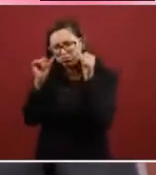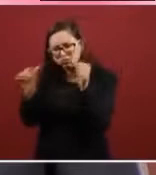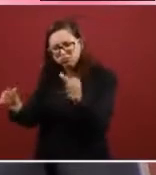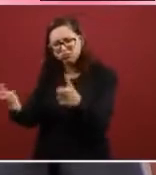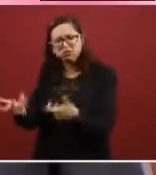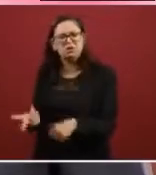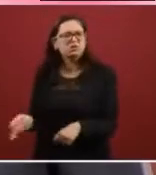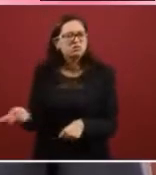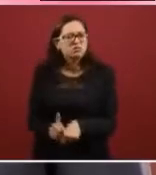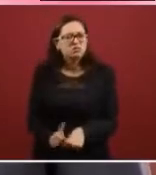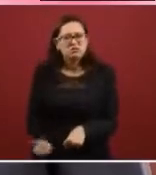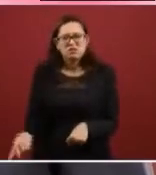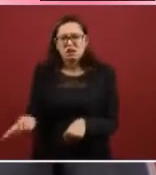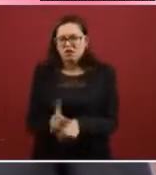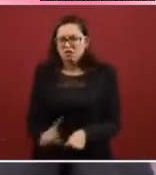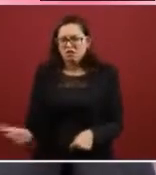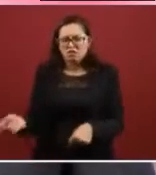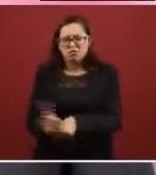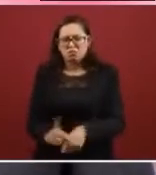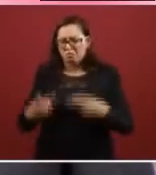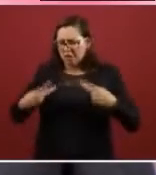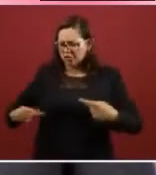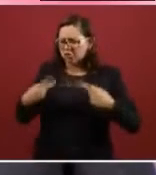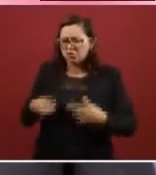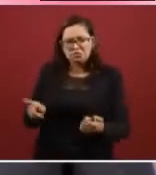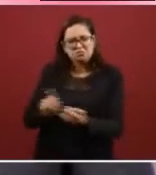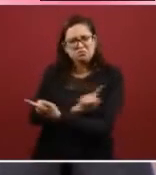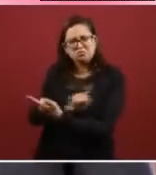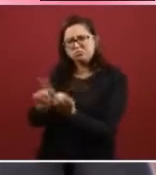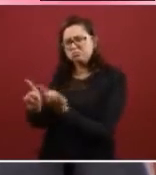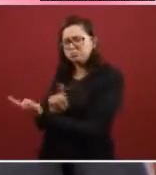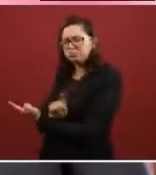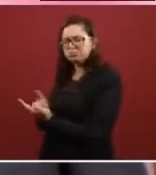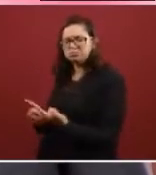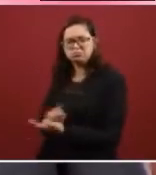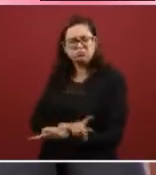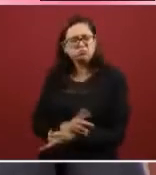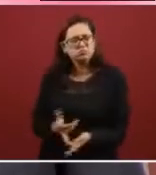Todos los días. Every day I listen. A la gente. To the people. Fui.